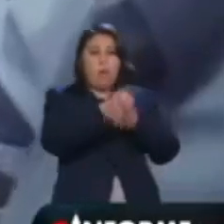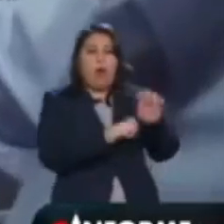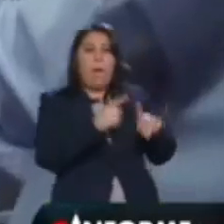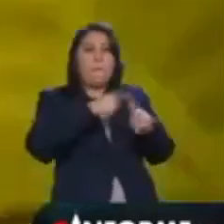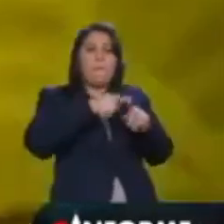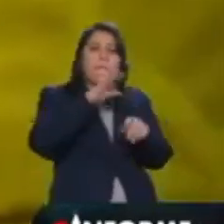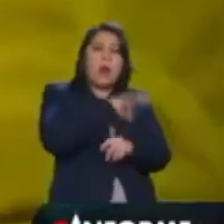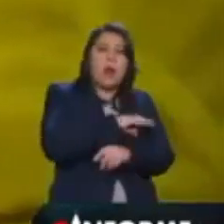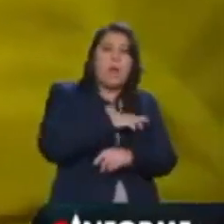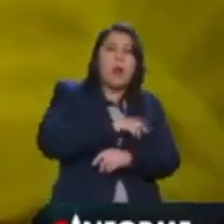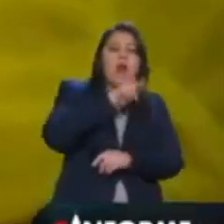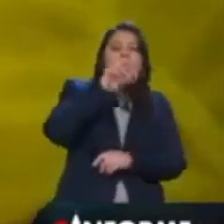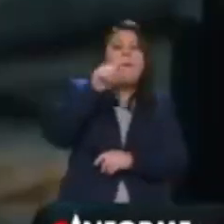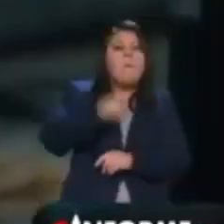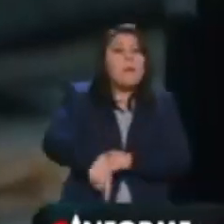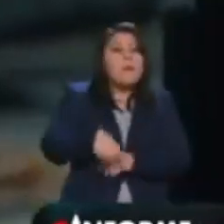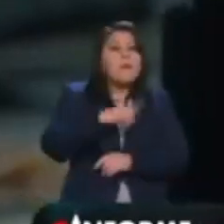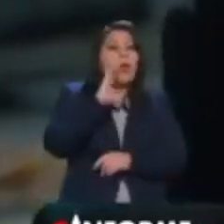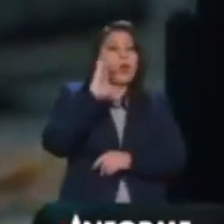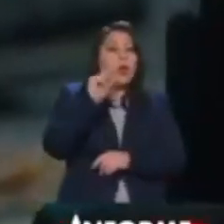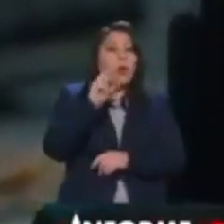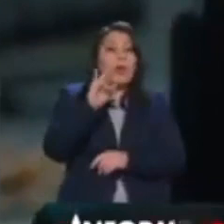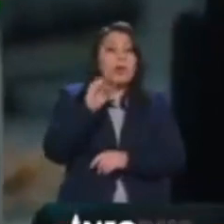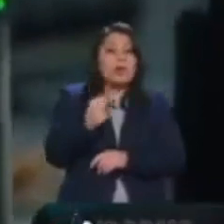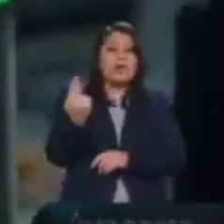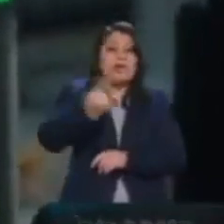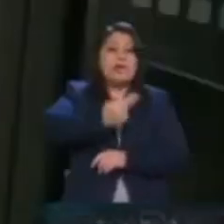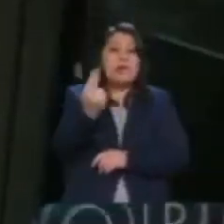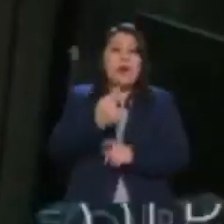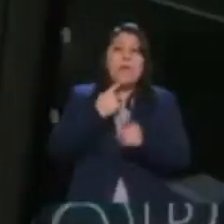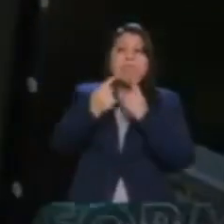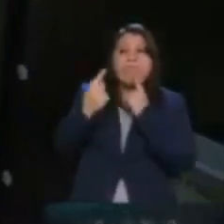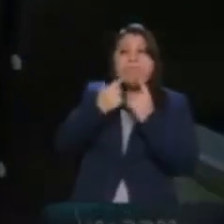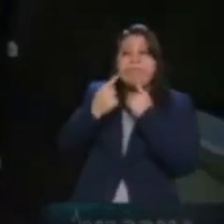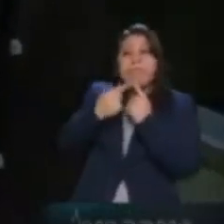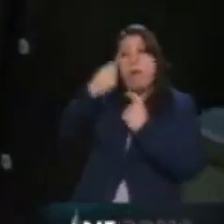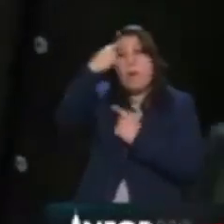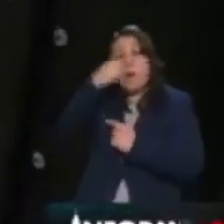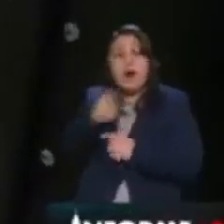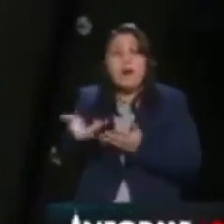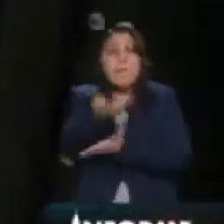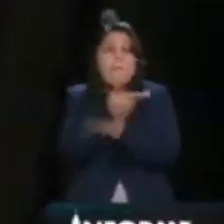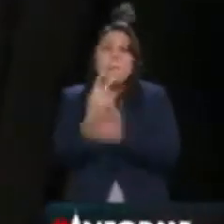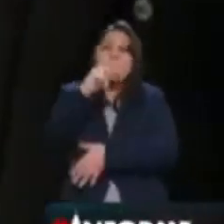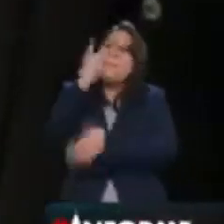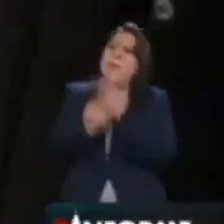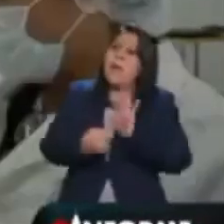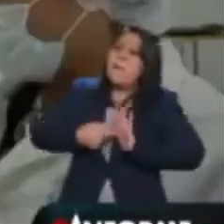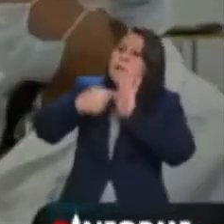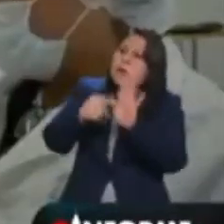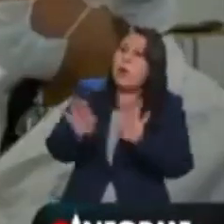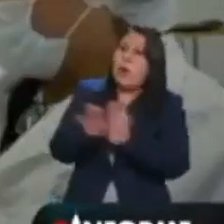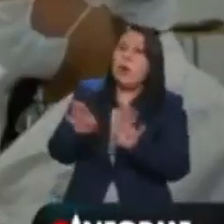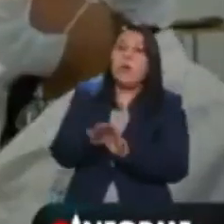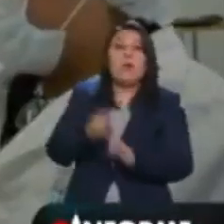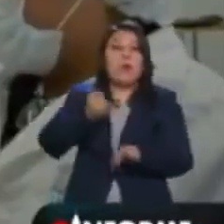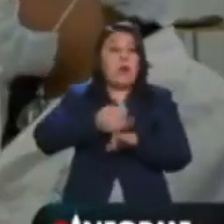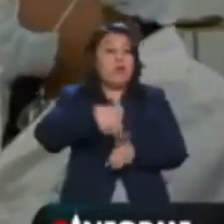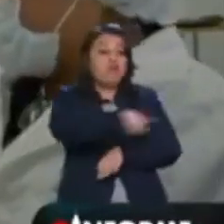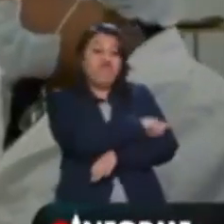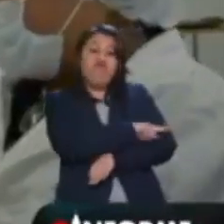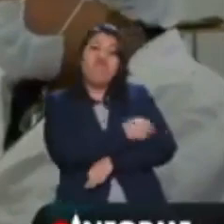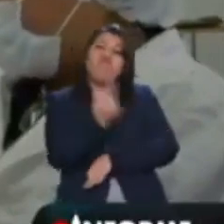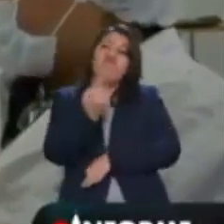el CONACYT pretendió iniciar mesas de diálogo con el foro consultivo, a lo que se negaron y comenzaron una estrategia política y